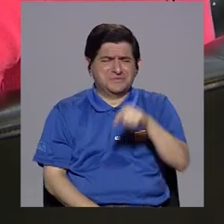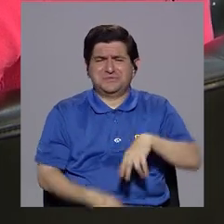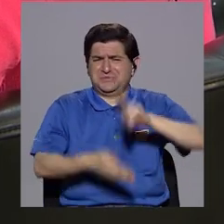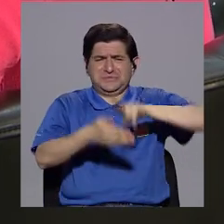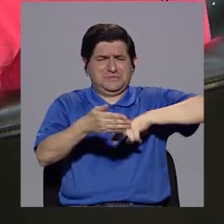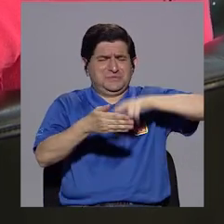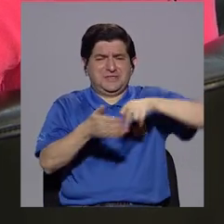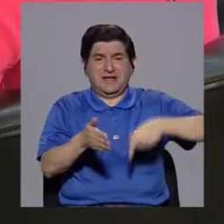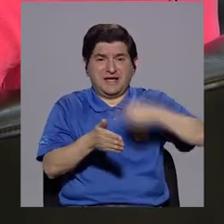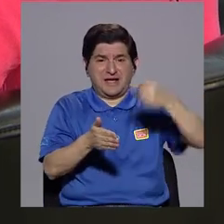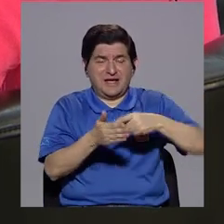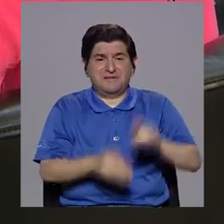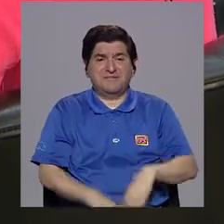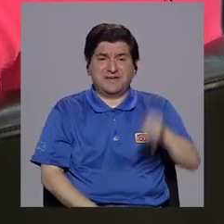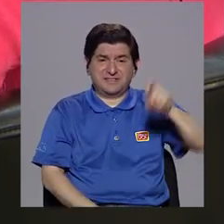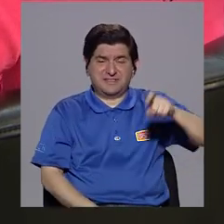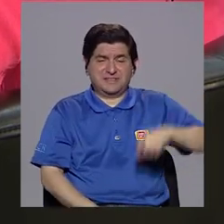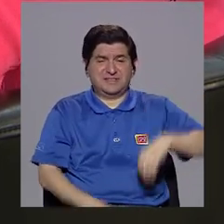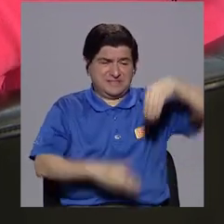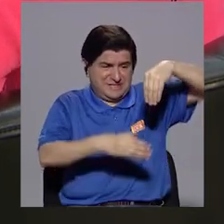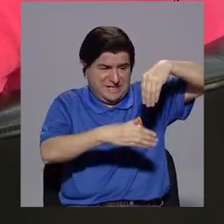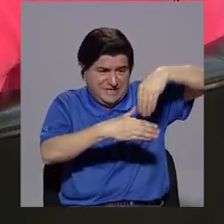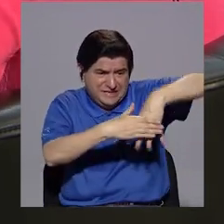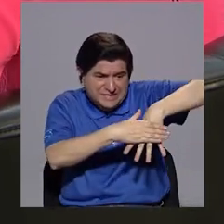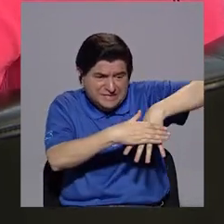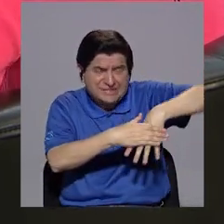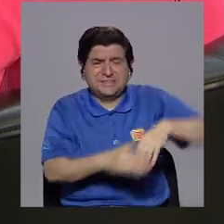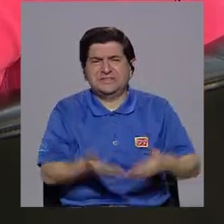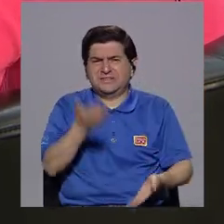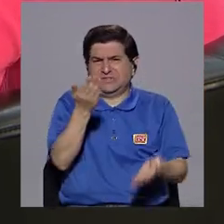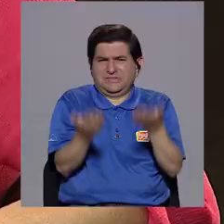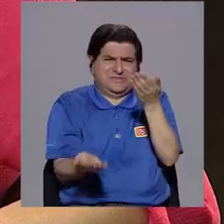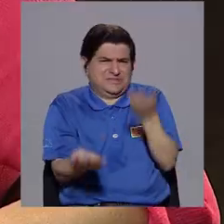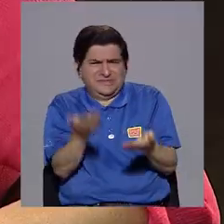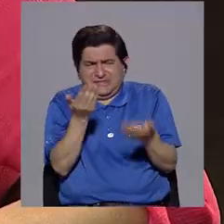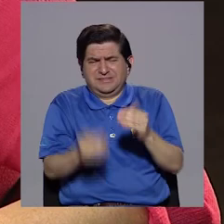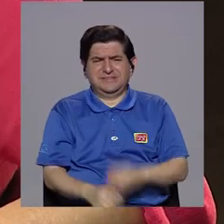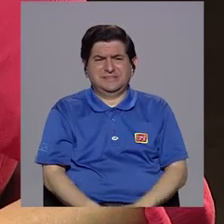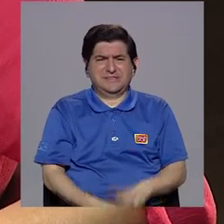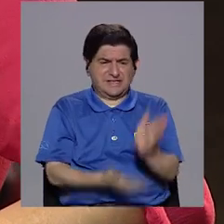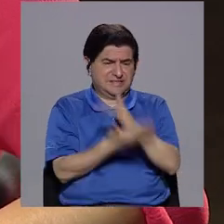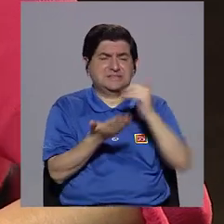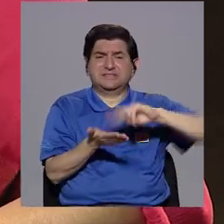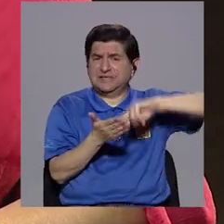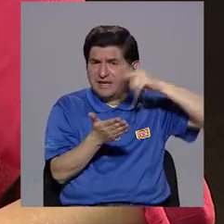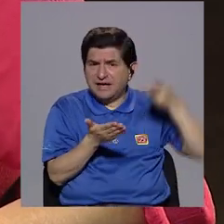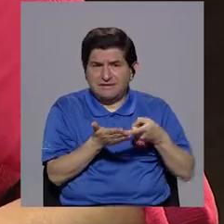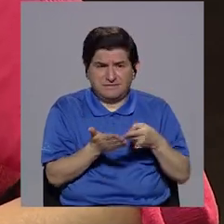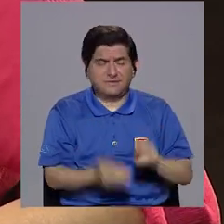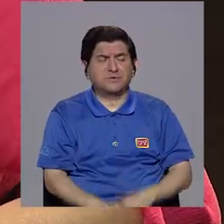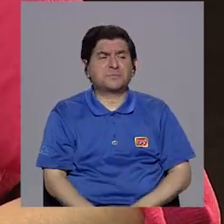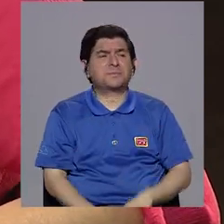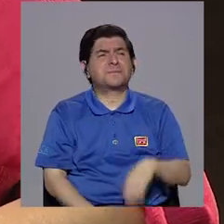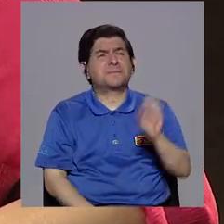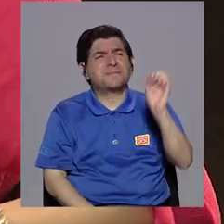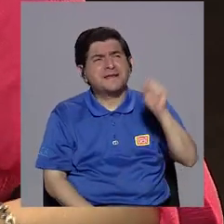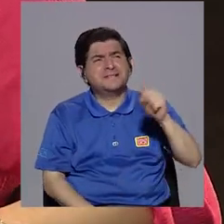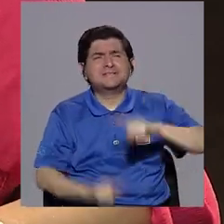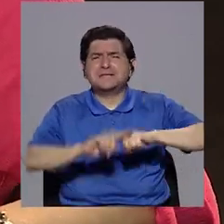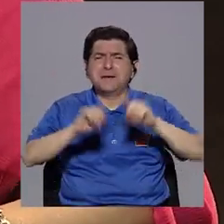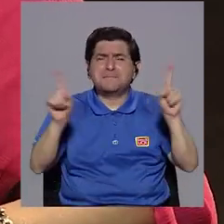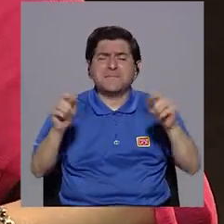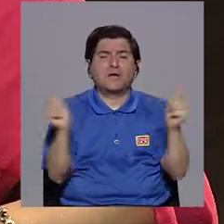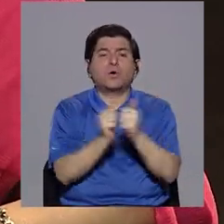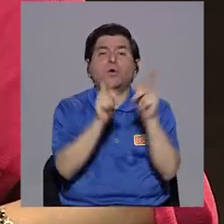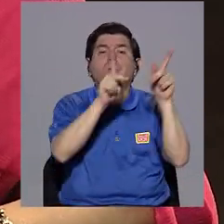Porque a veces es de meter las manos en el tarro de pintura y hacer que eso tal vez también pueda significar algo, pero no sé si sí, eso se aplica.